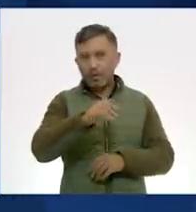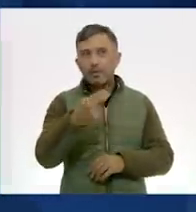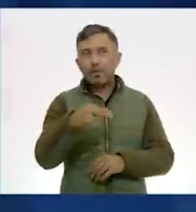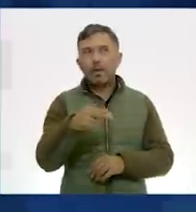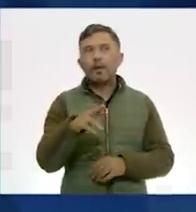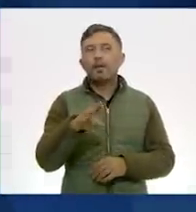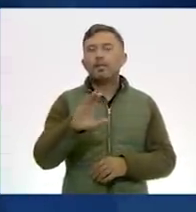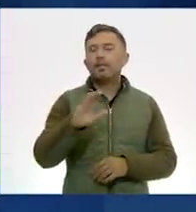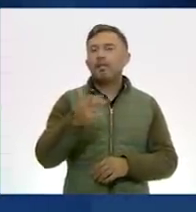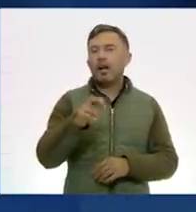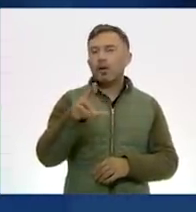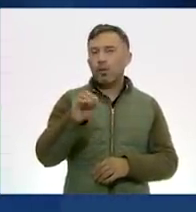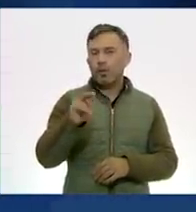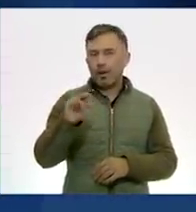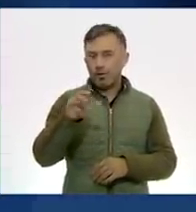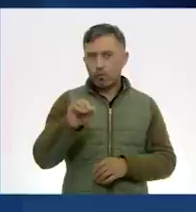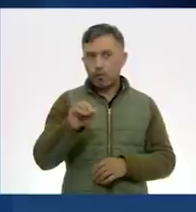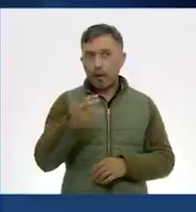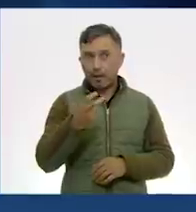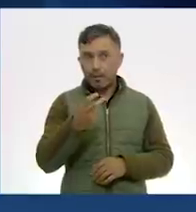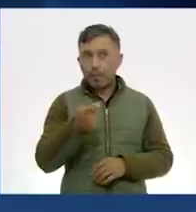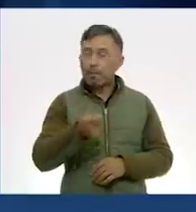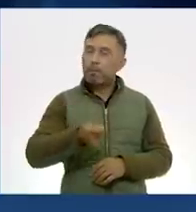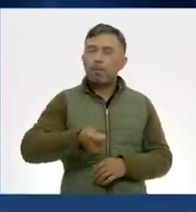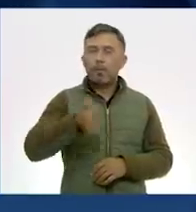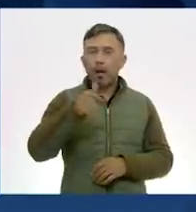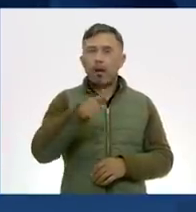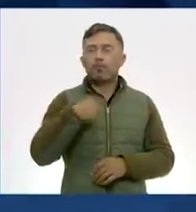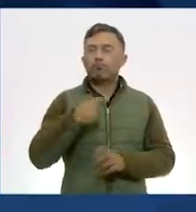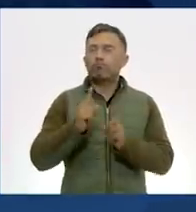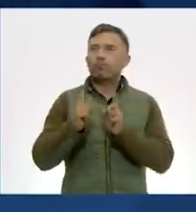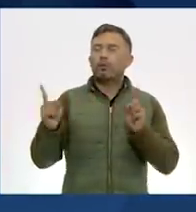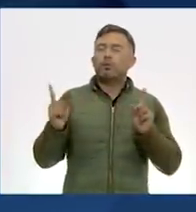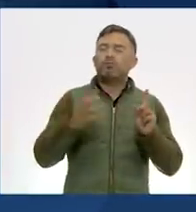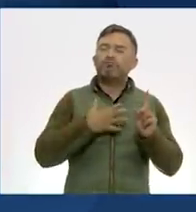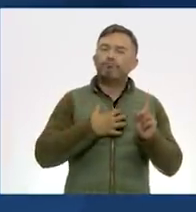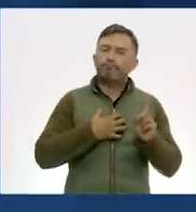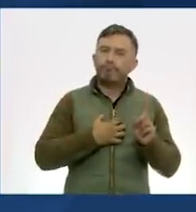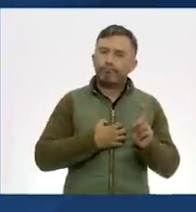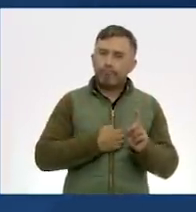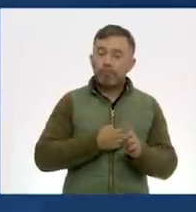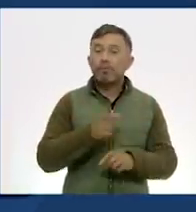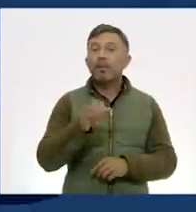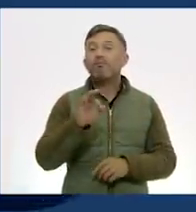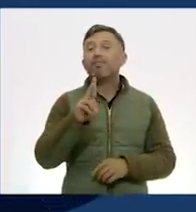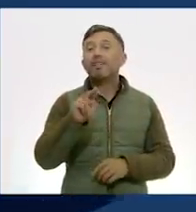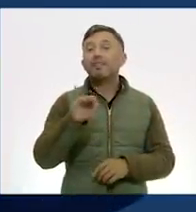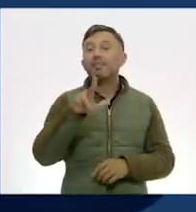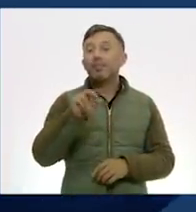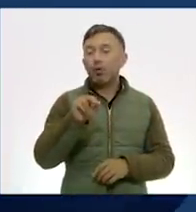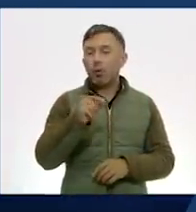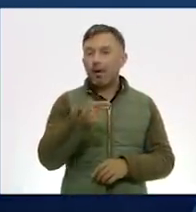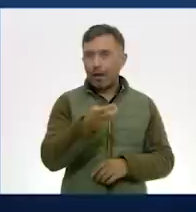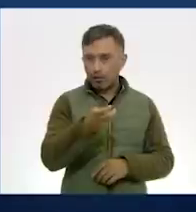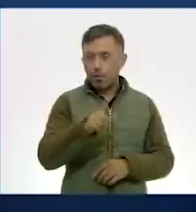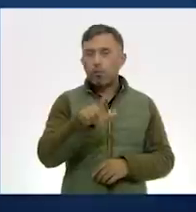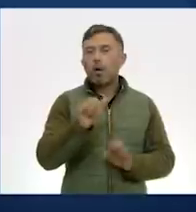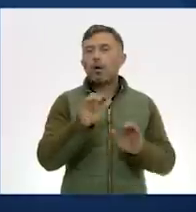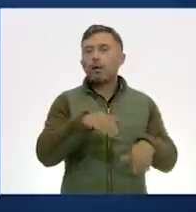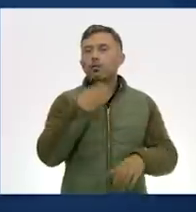Blanco. Fue mi primera sentida separación. En Fresnillo cursé posteriormente la instrucción